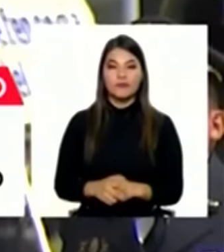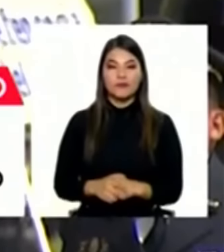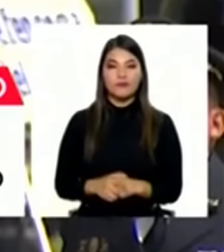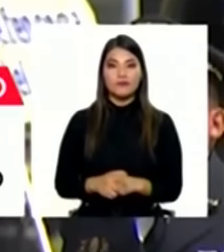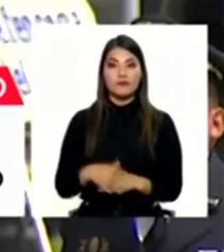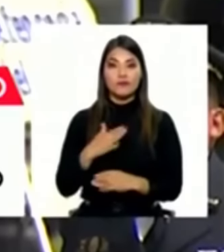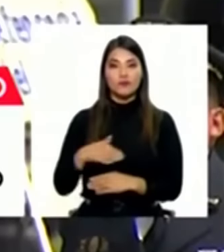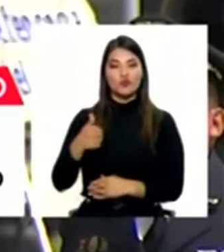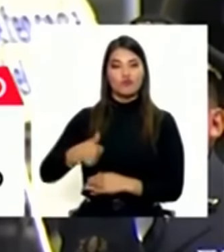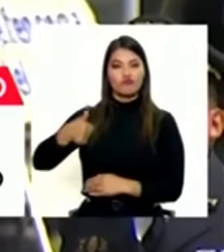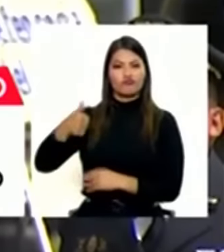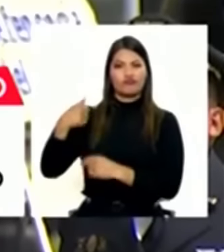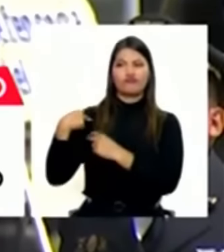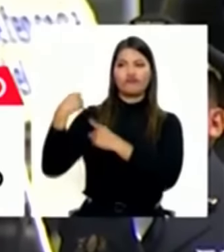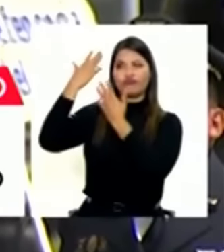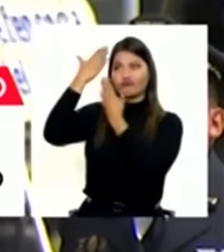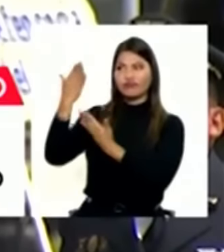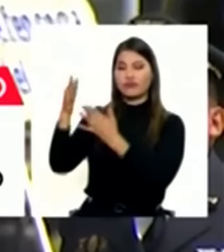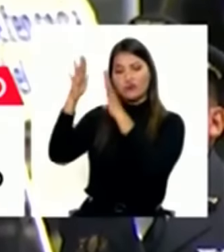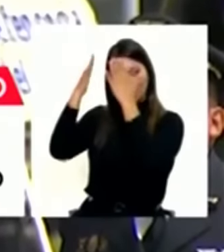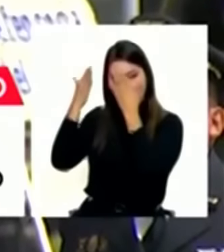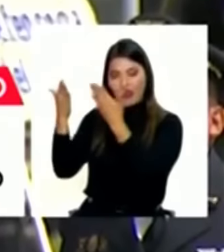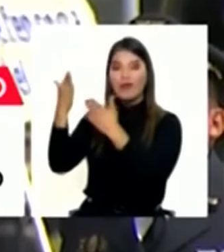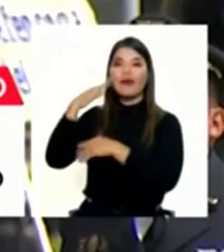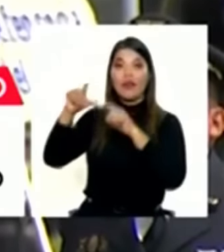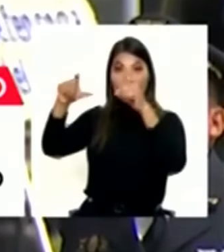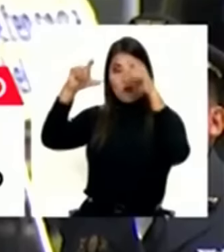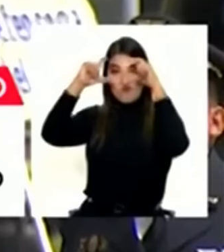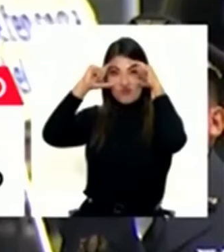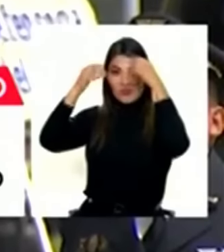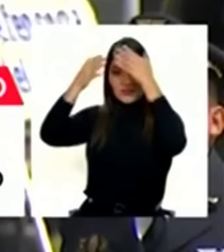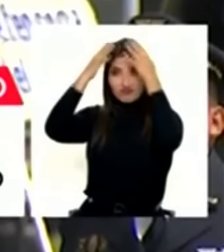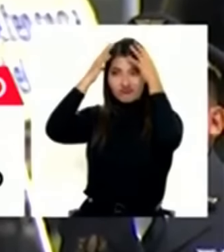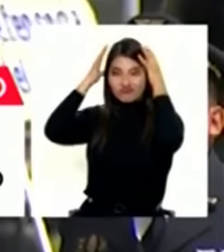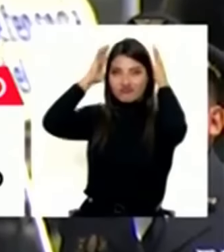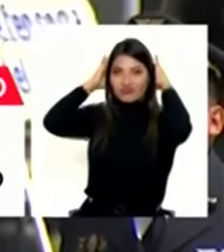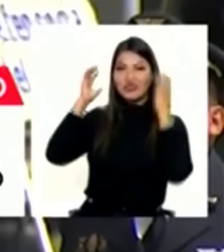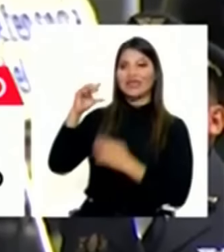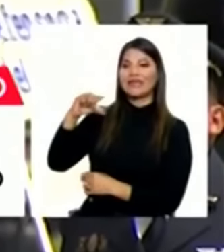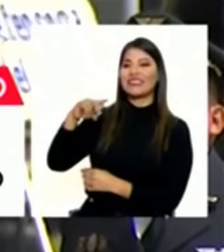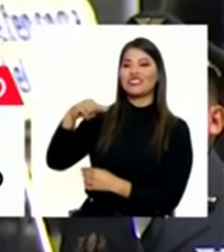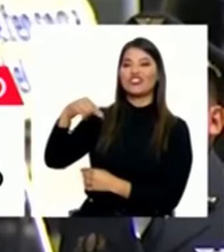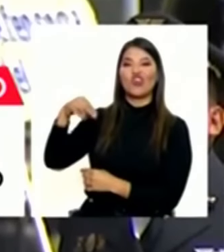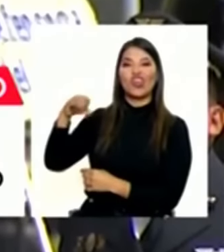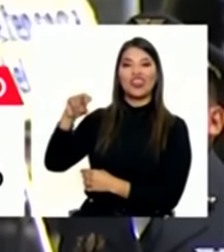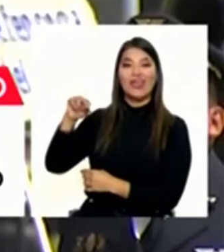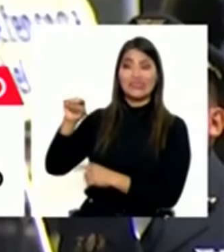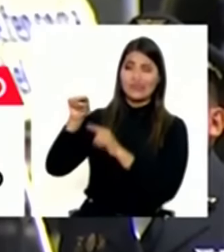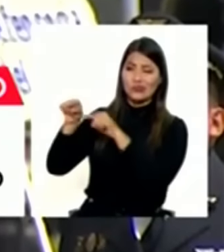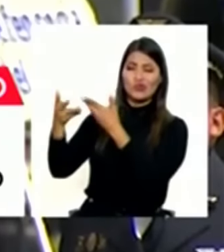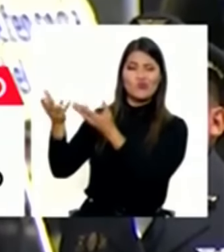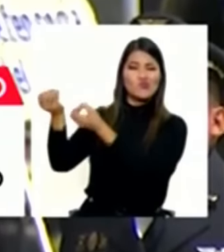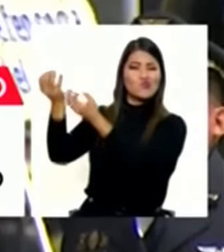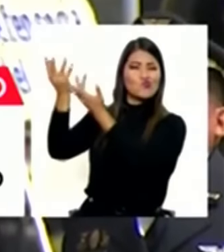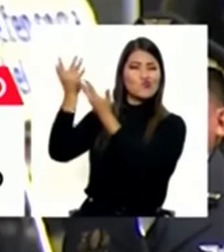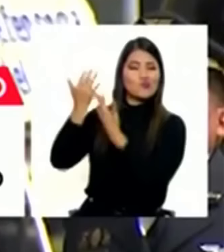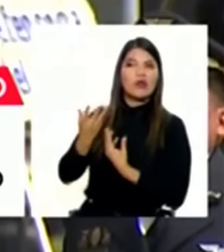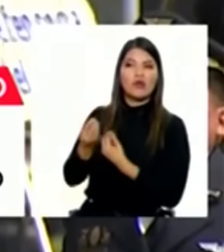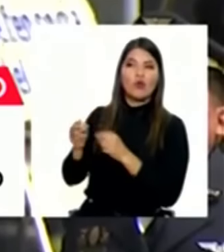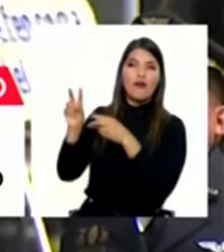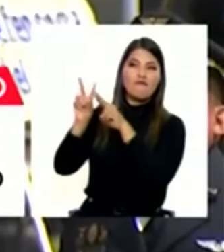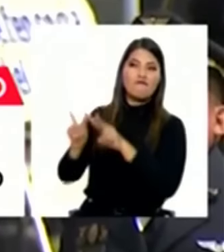Nuestro héroe, Abelardo Quiñones, encarna esos valores